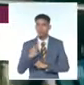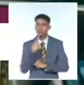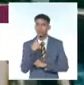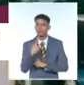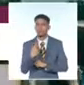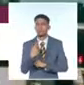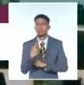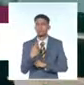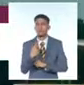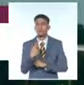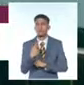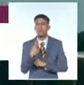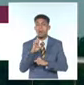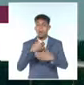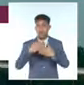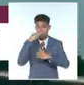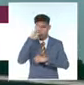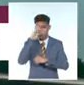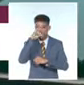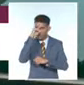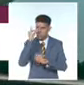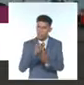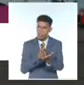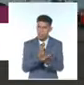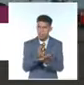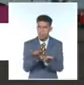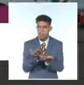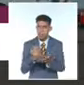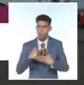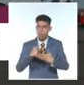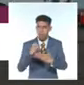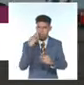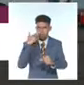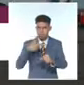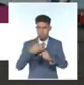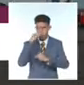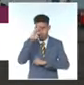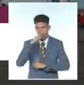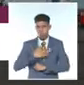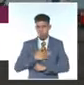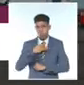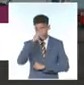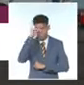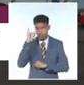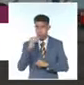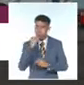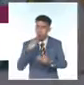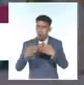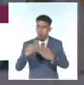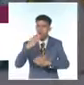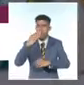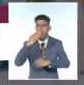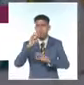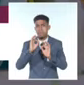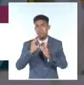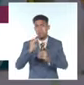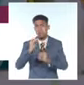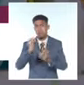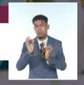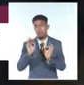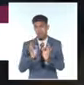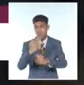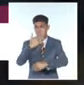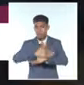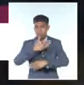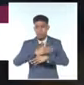Cubana su negativa de continuar suministrando combustible en correspondencia con el cerco estadounidense, lo cual provocó la suspensión